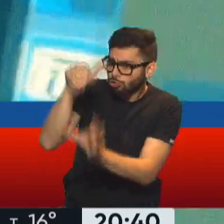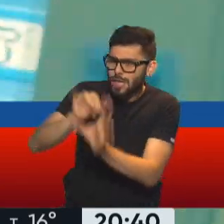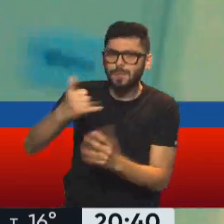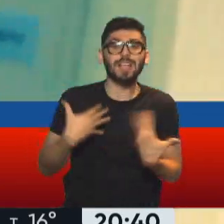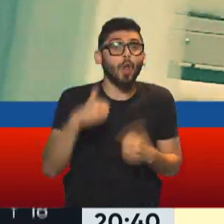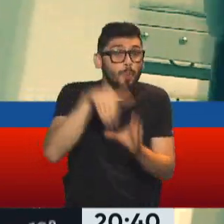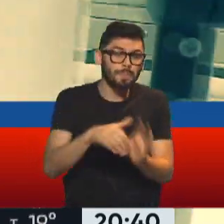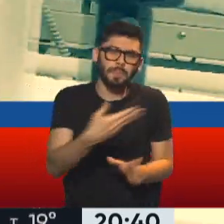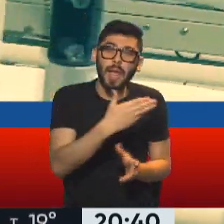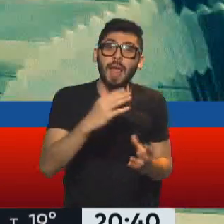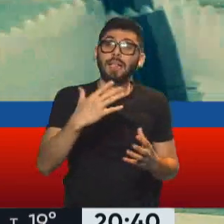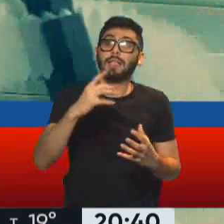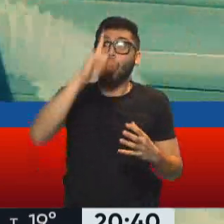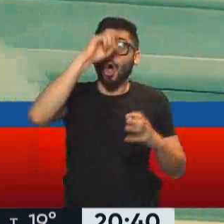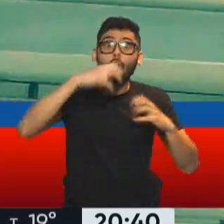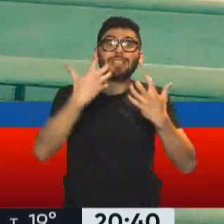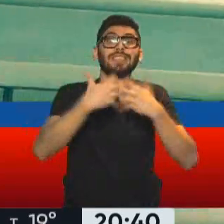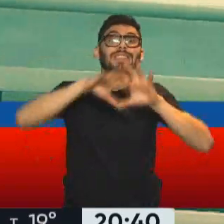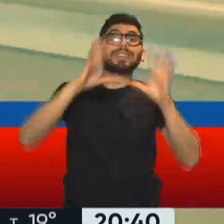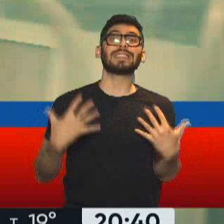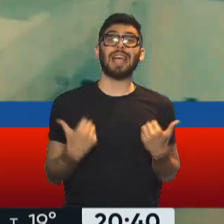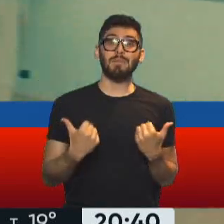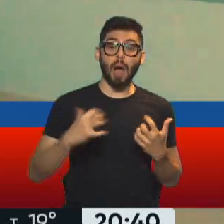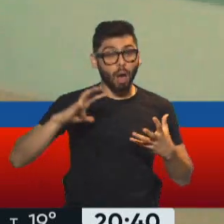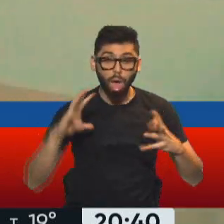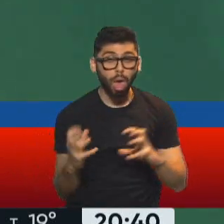sistema sanitario diezmado.